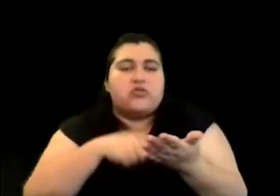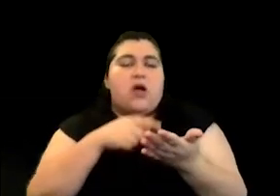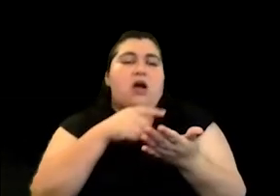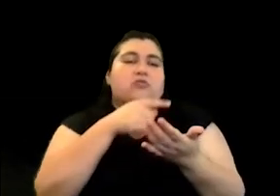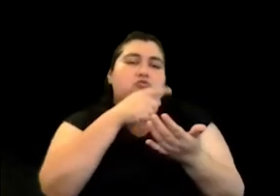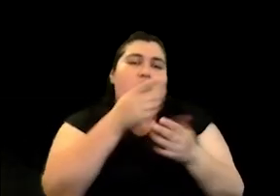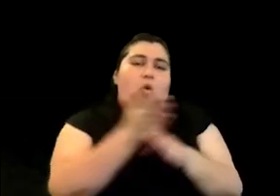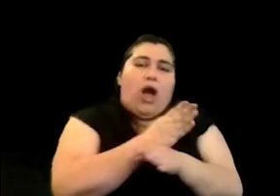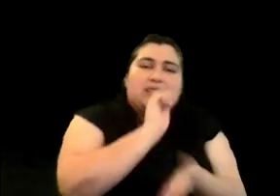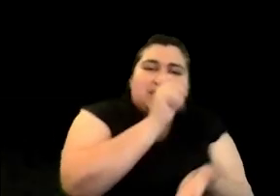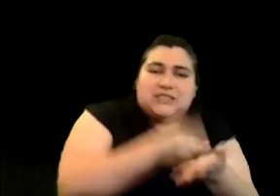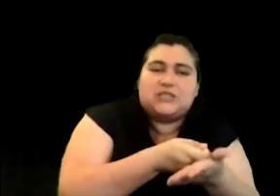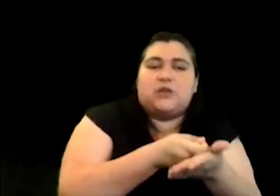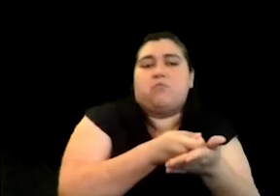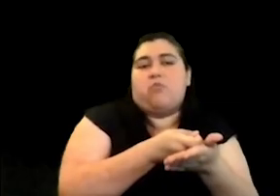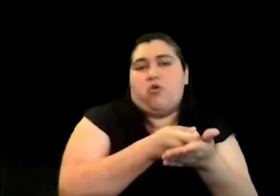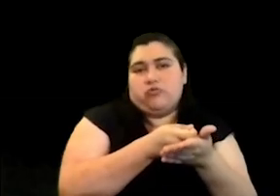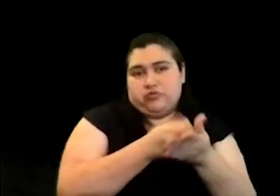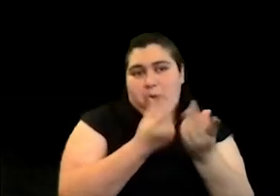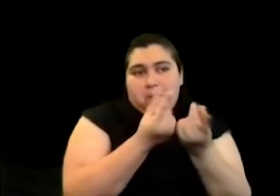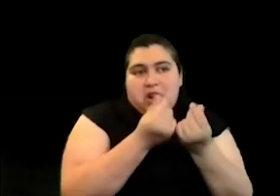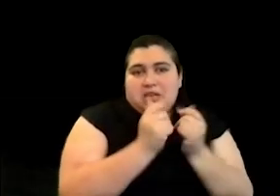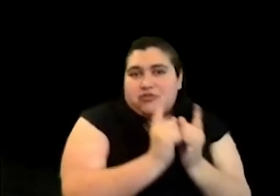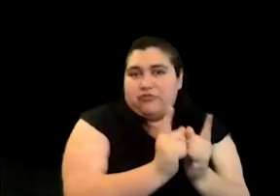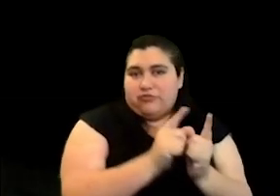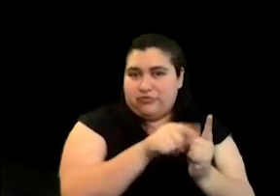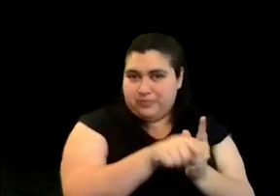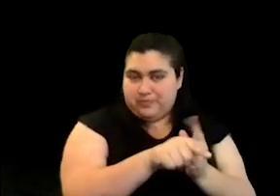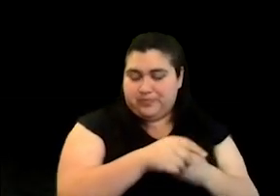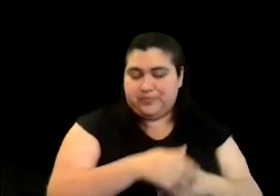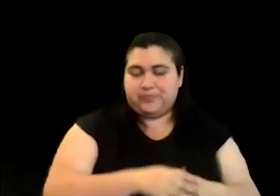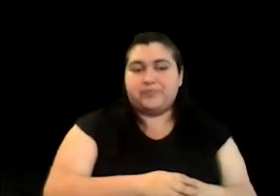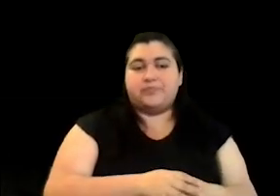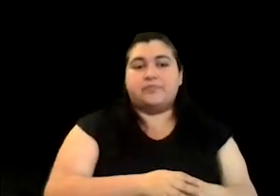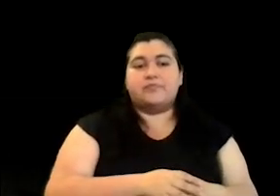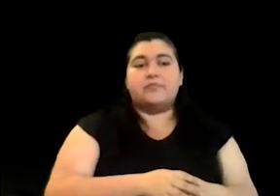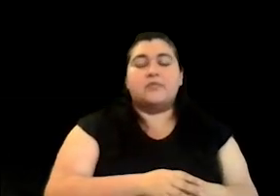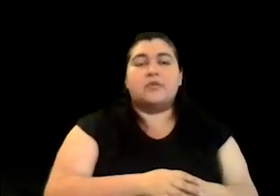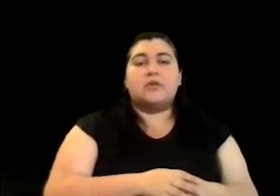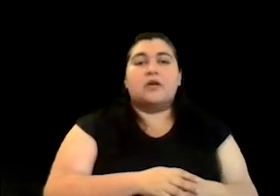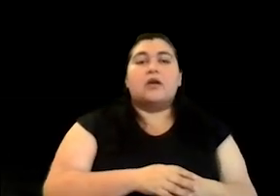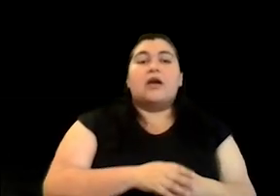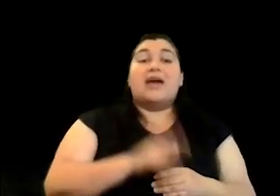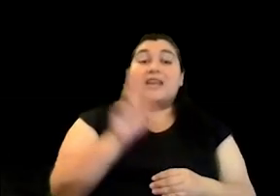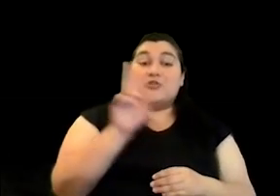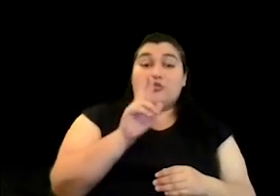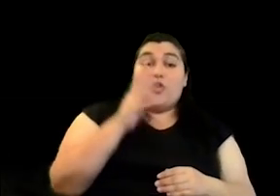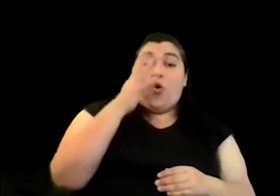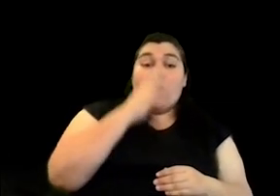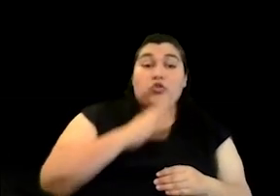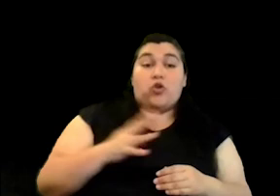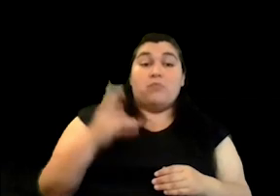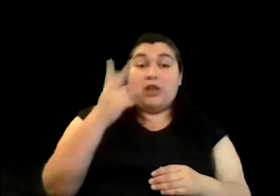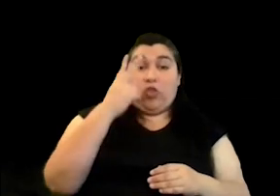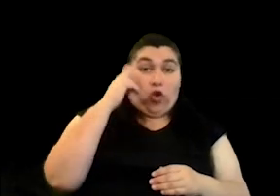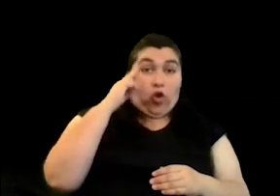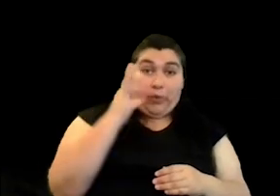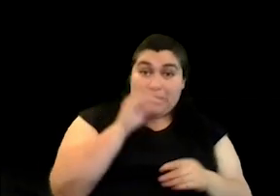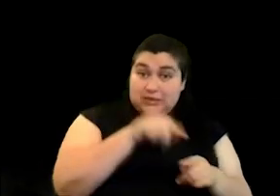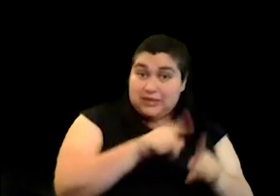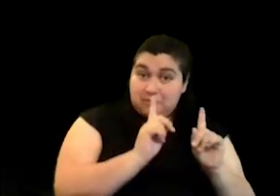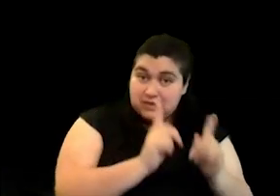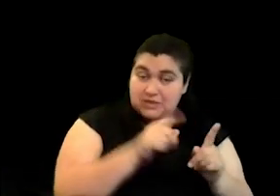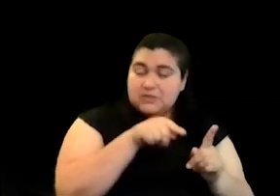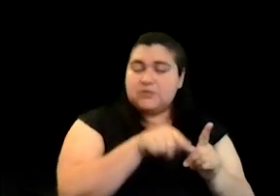anticipos que congelen precio. Por supuesto que la resolución 4290